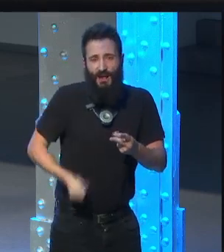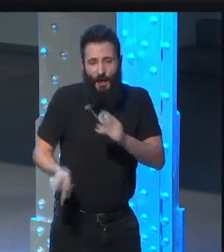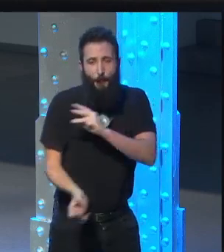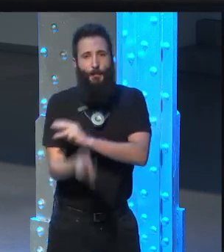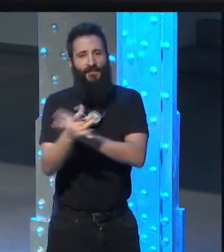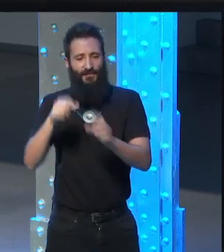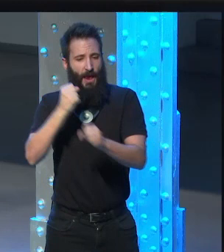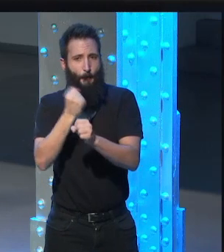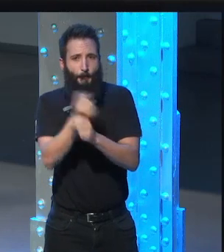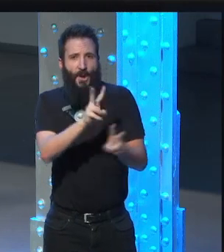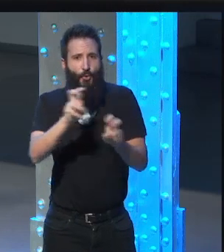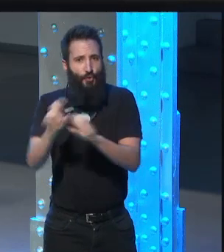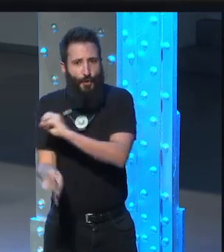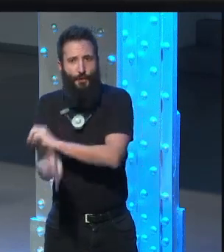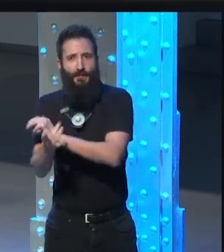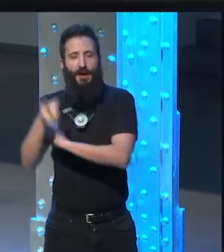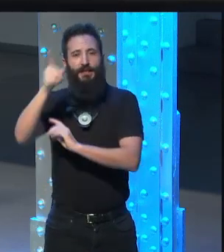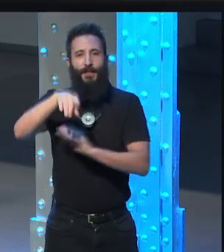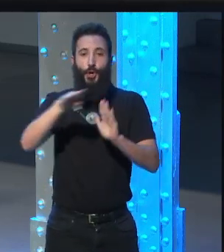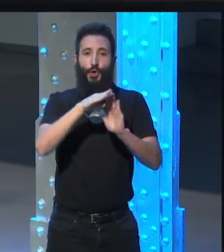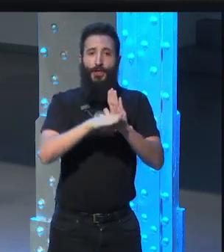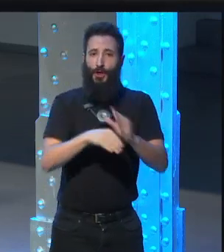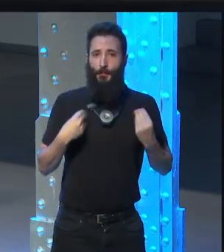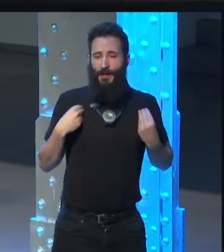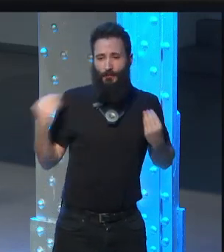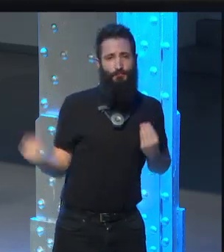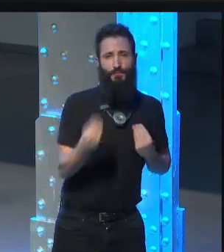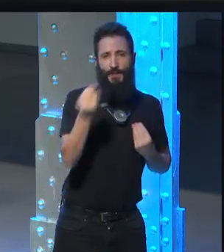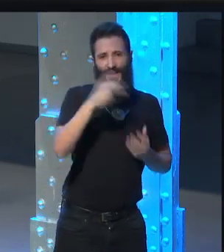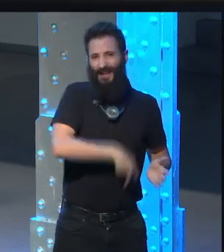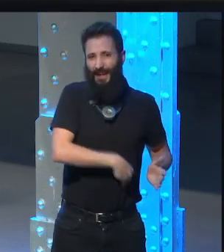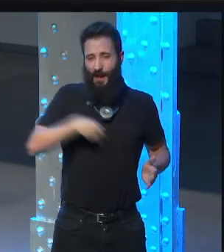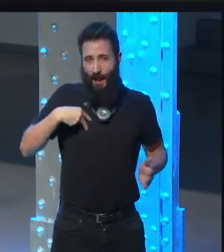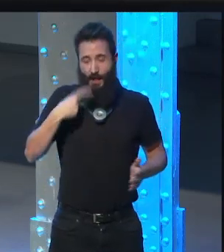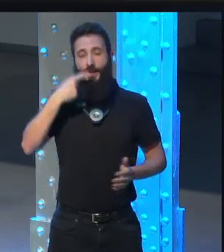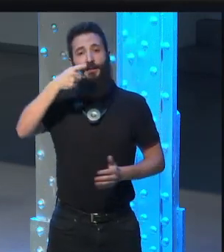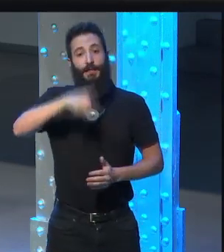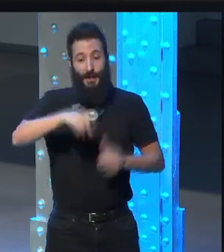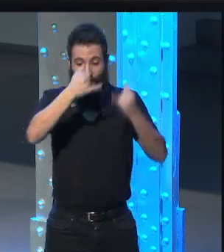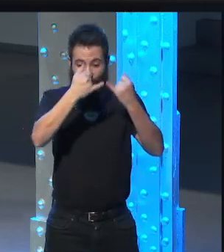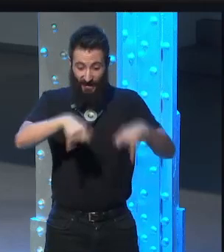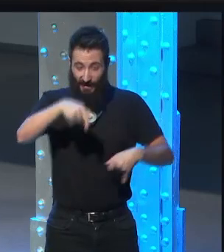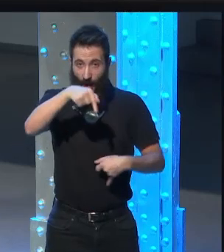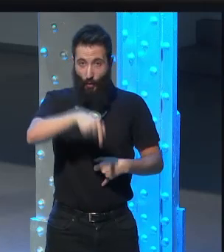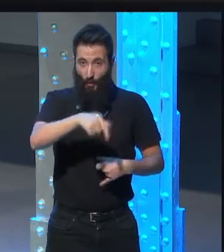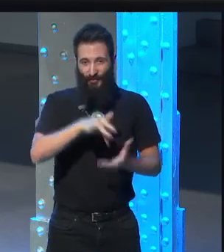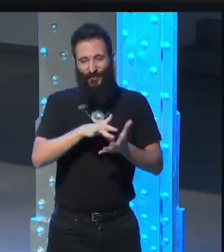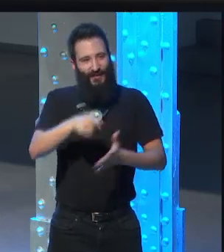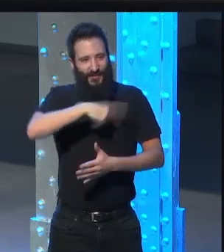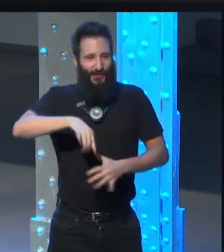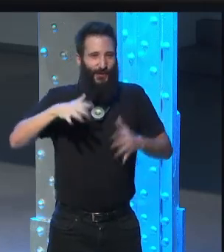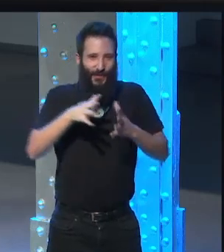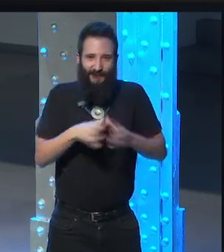empleo y para mejorar las condiciones de vida de todos, ¿no? Y este evento de hoy nos hace especial